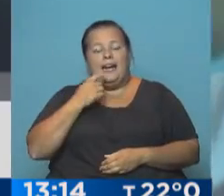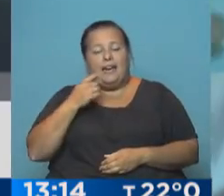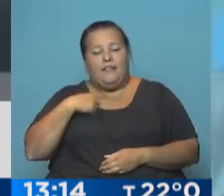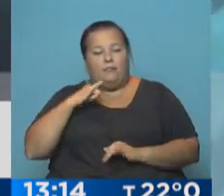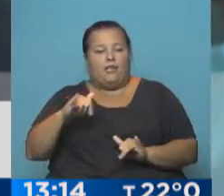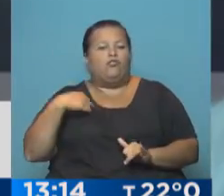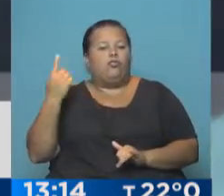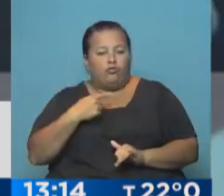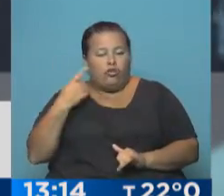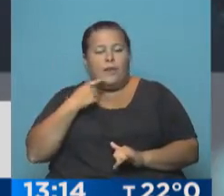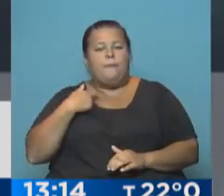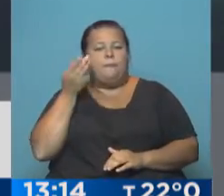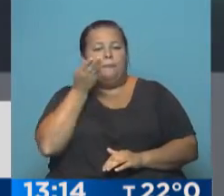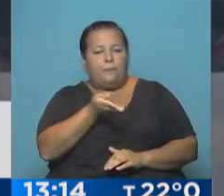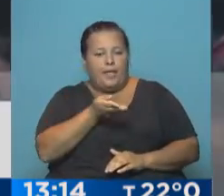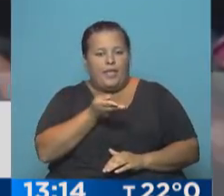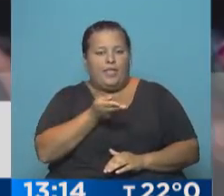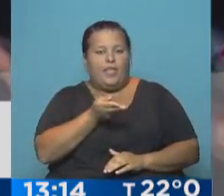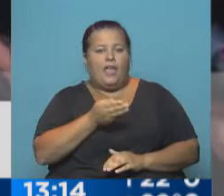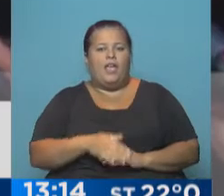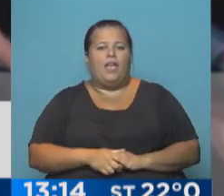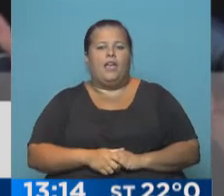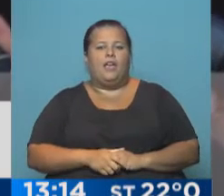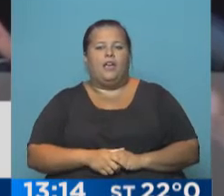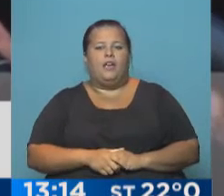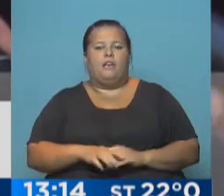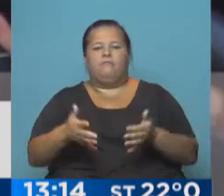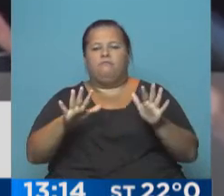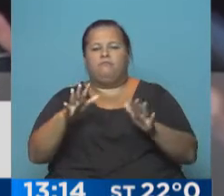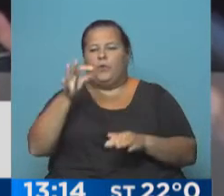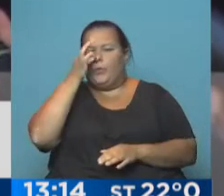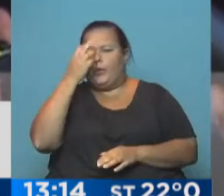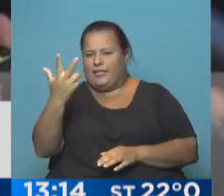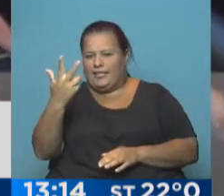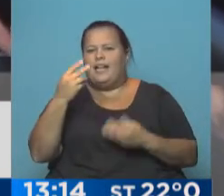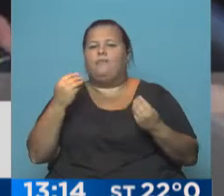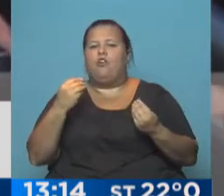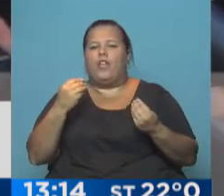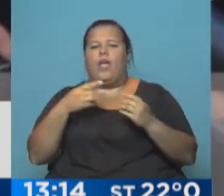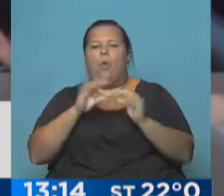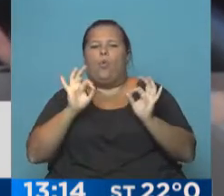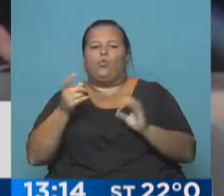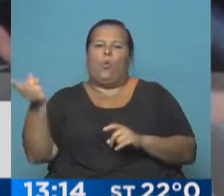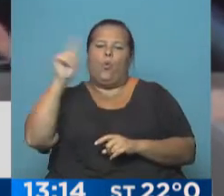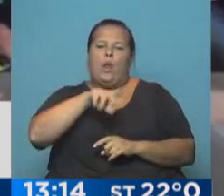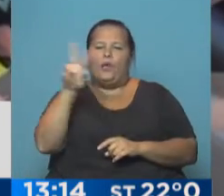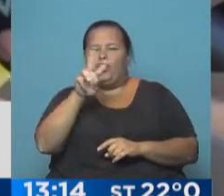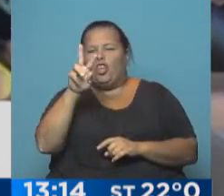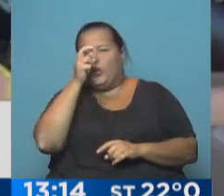que nosotros hemos pedido que sea alrededor del día 23, porque estaríamos volviendo 22,